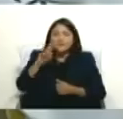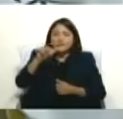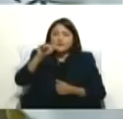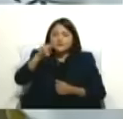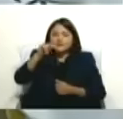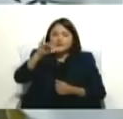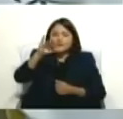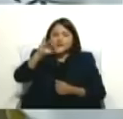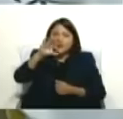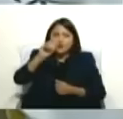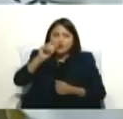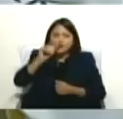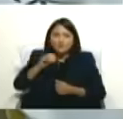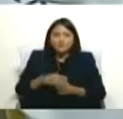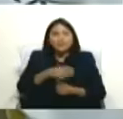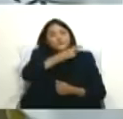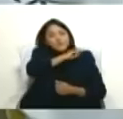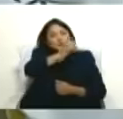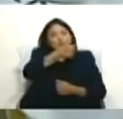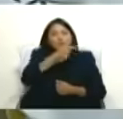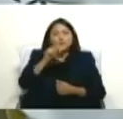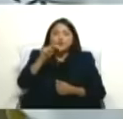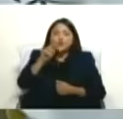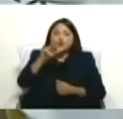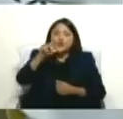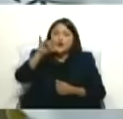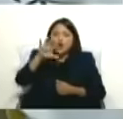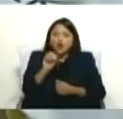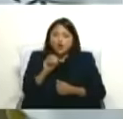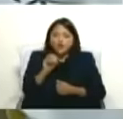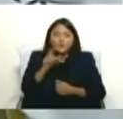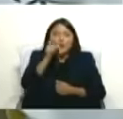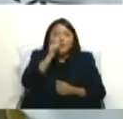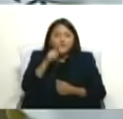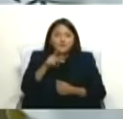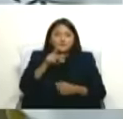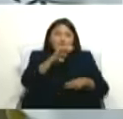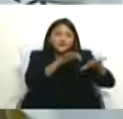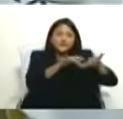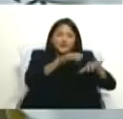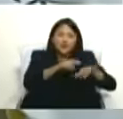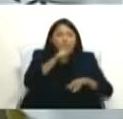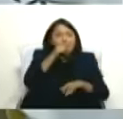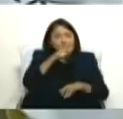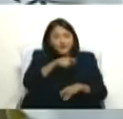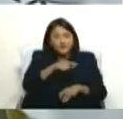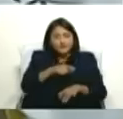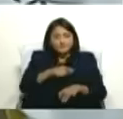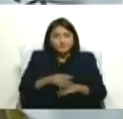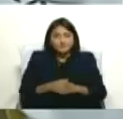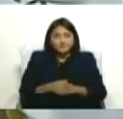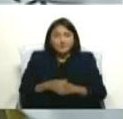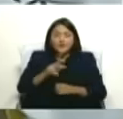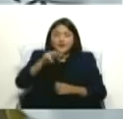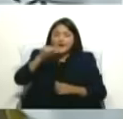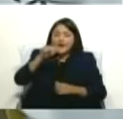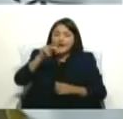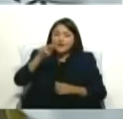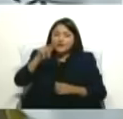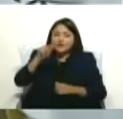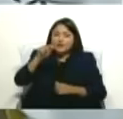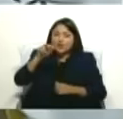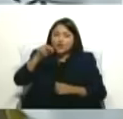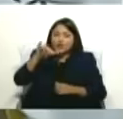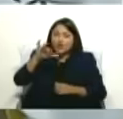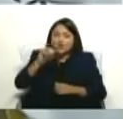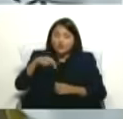Garcés, rector Tulio Ramírez, secretario doctor Antonio Menéndez.